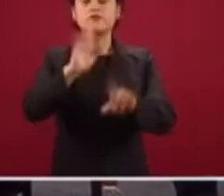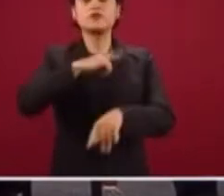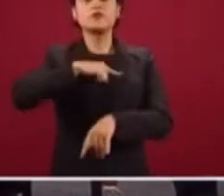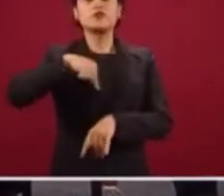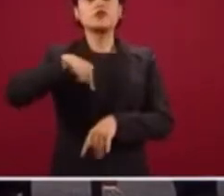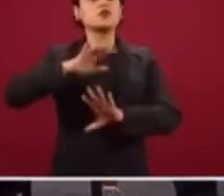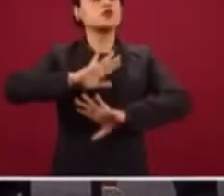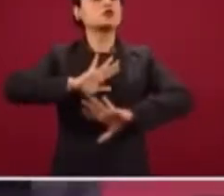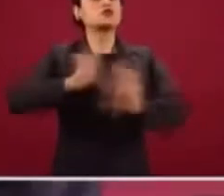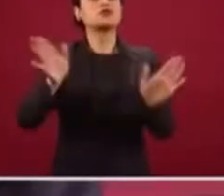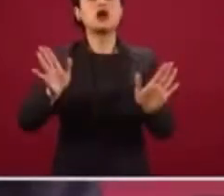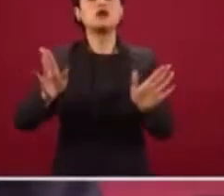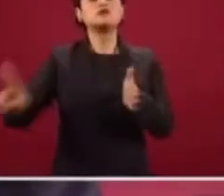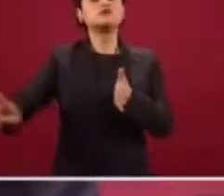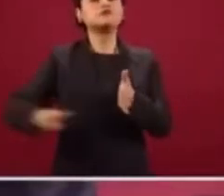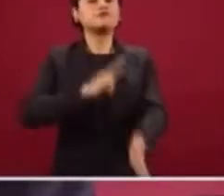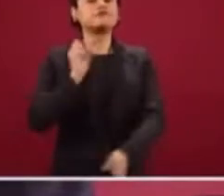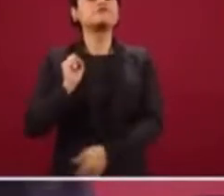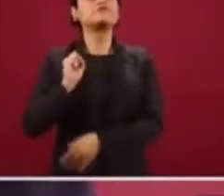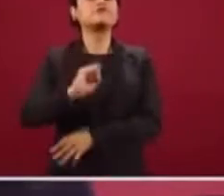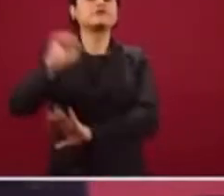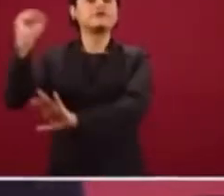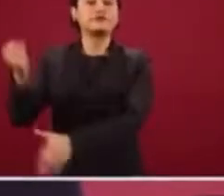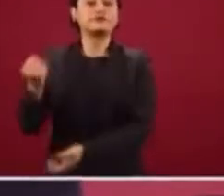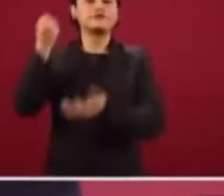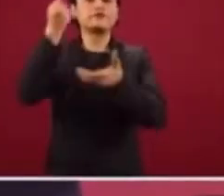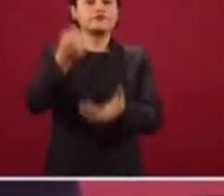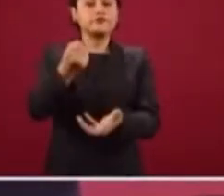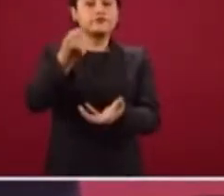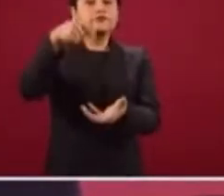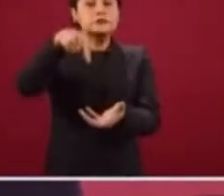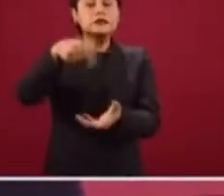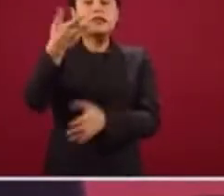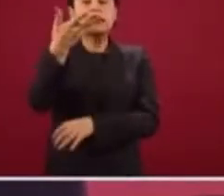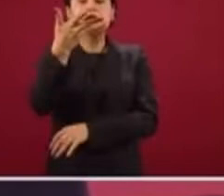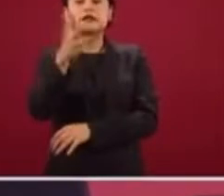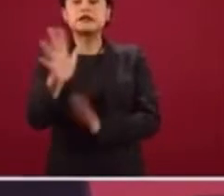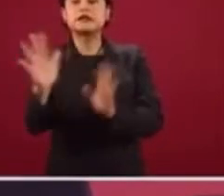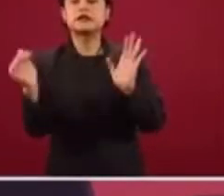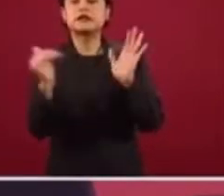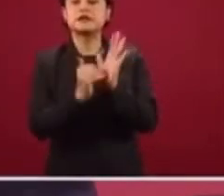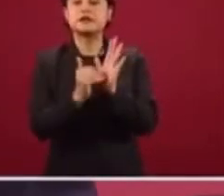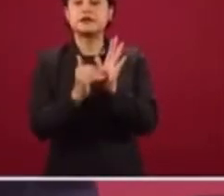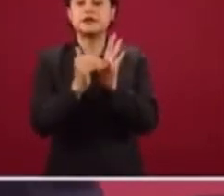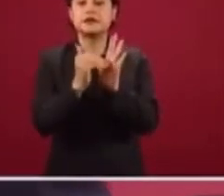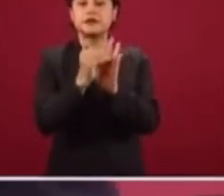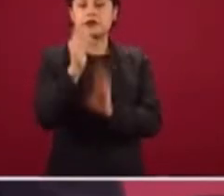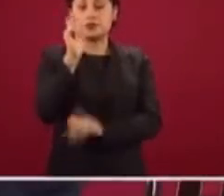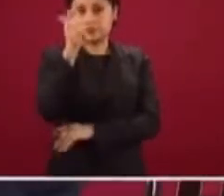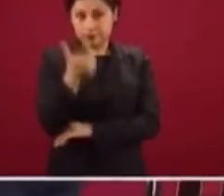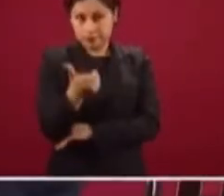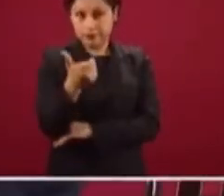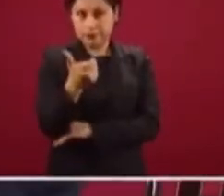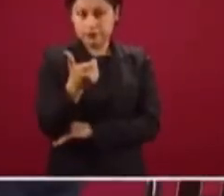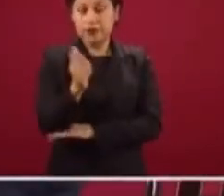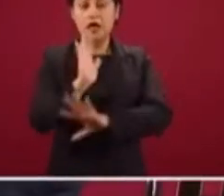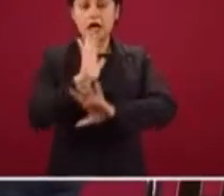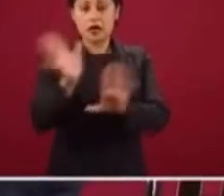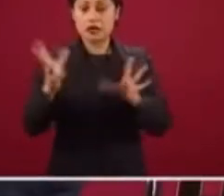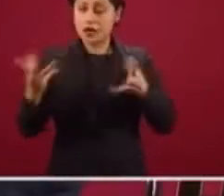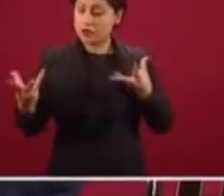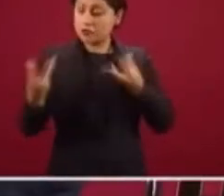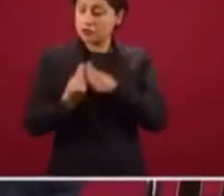ya tenemos un presupuesto de 10 mil millones de pesos ya estamos trabajando con una empresa